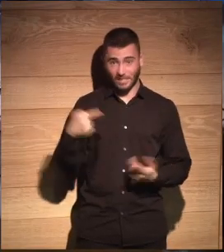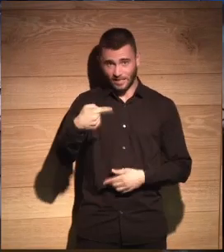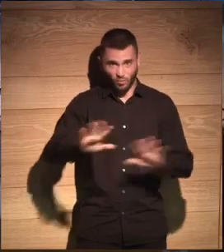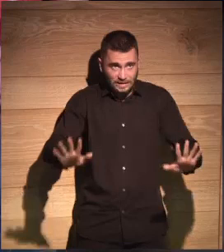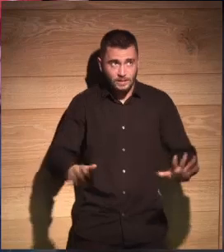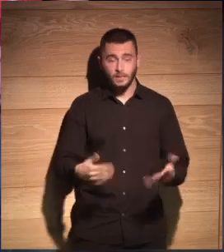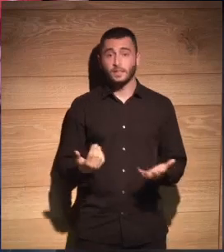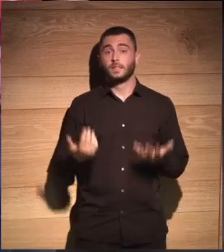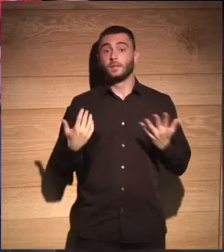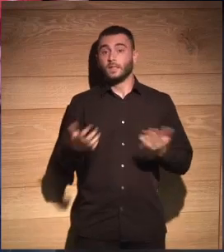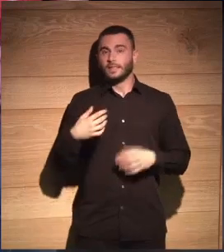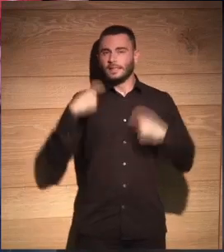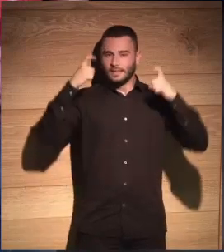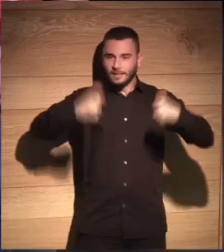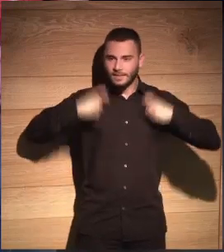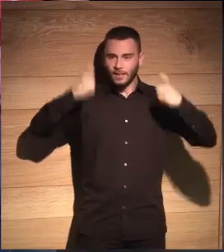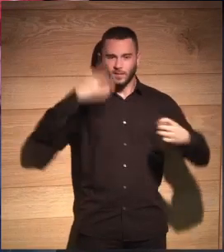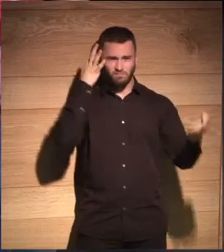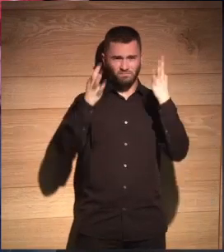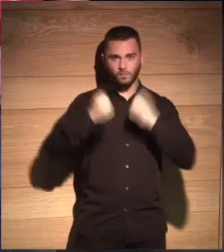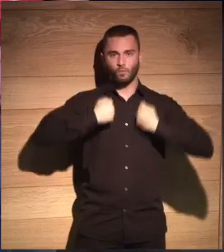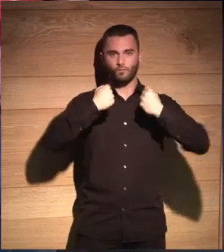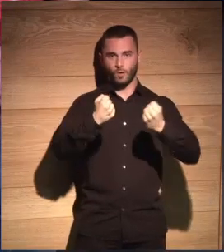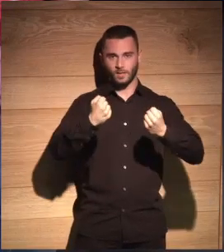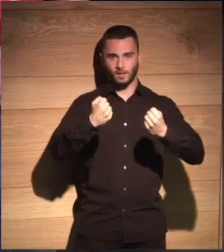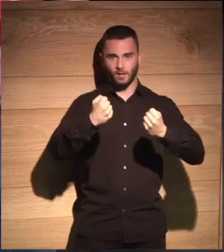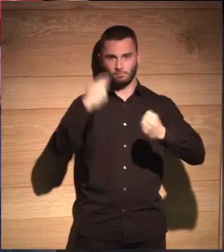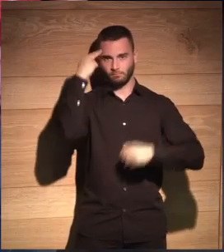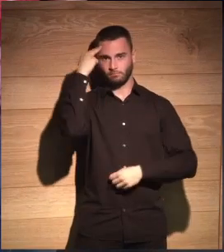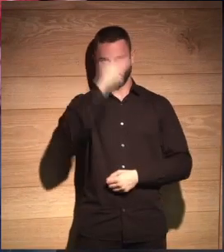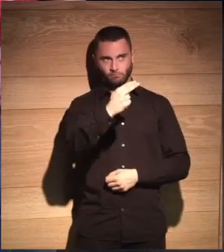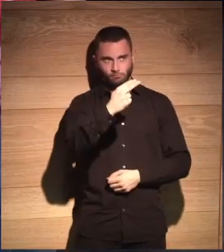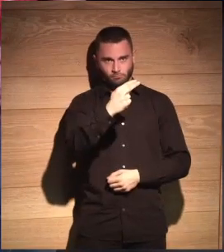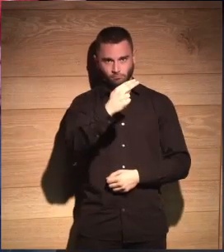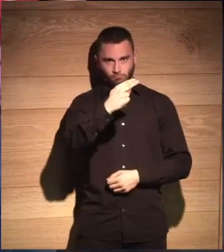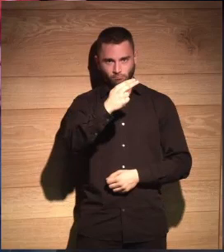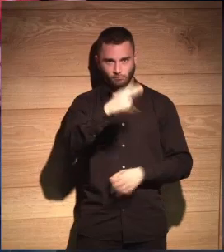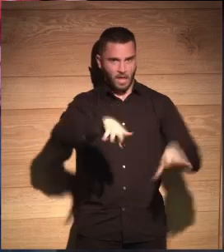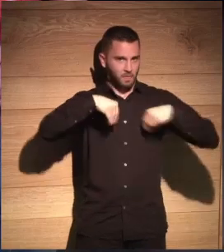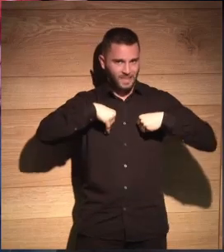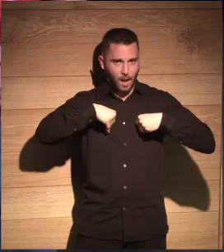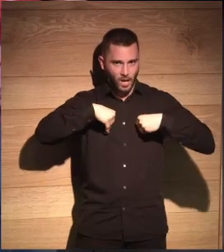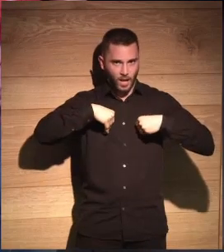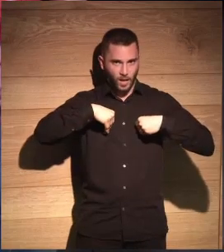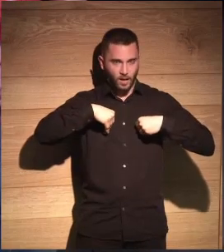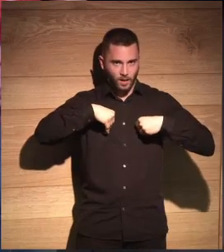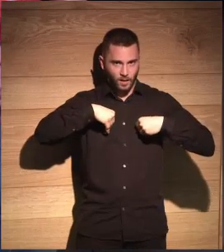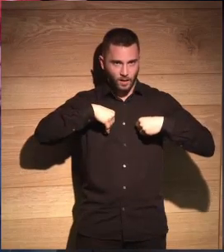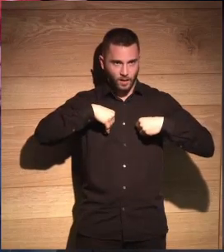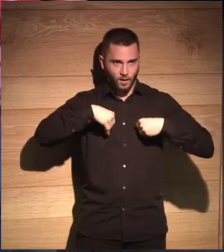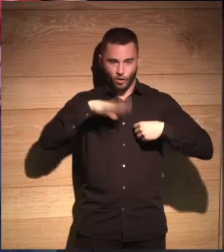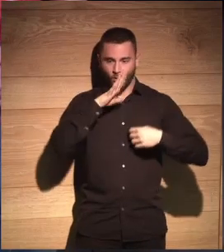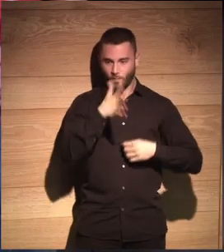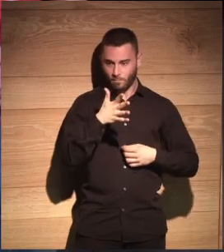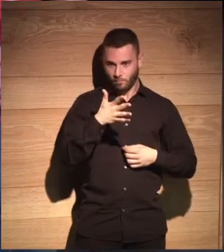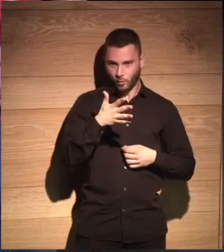preciso, tener un margen de tolerancia aceptable... Para ti también, no porque piensas